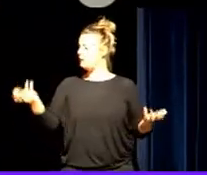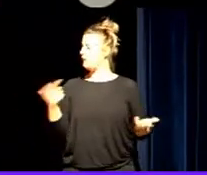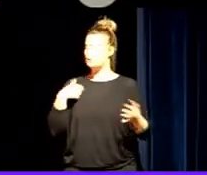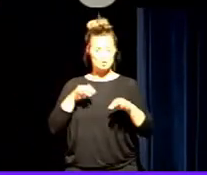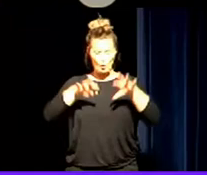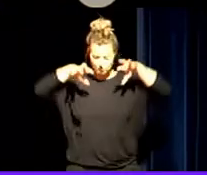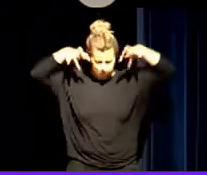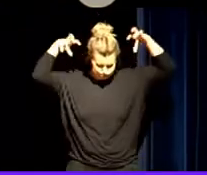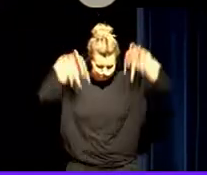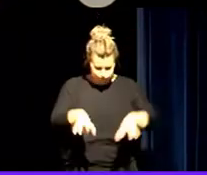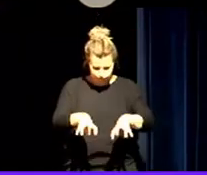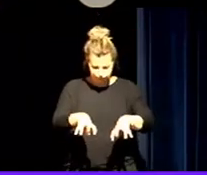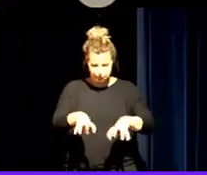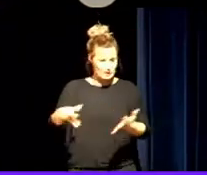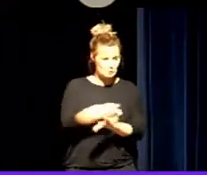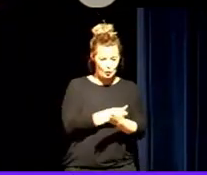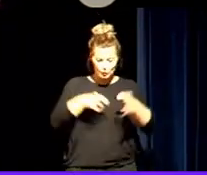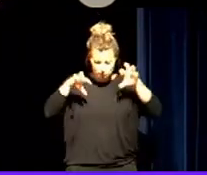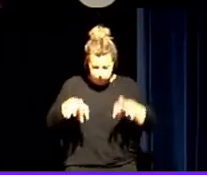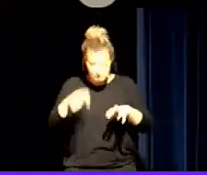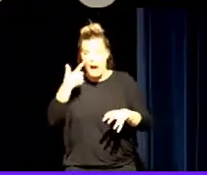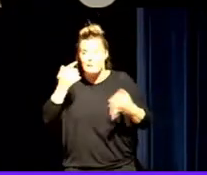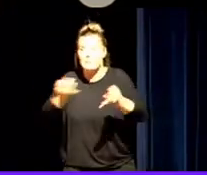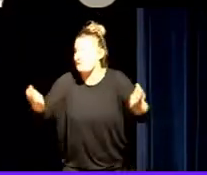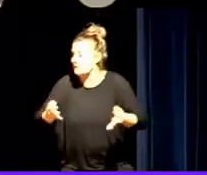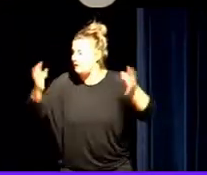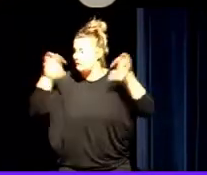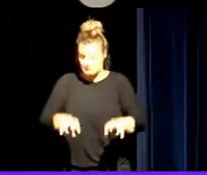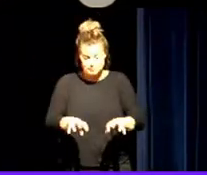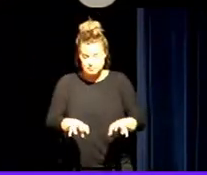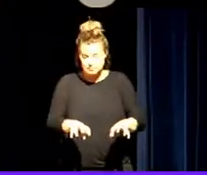todos los comandos a la vez. Oye, a ver qué pasa,